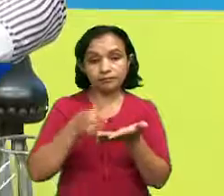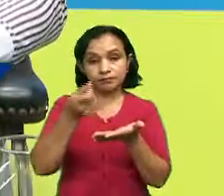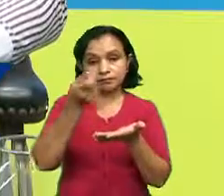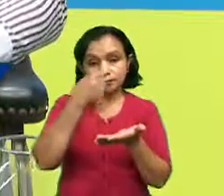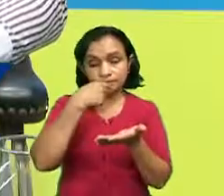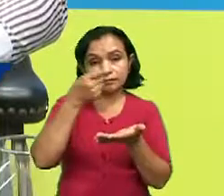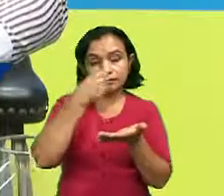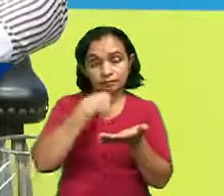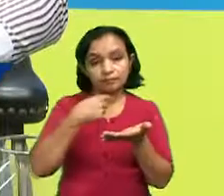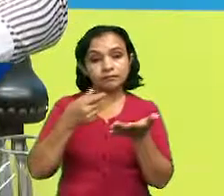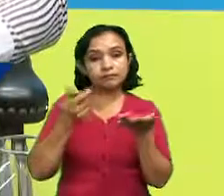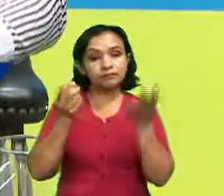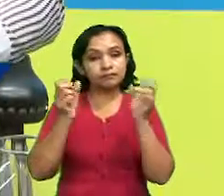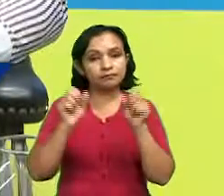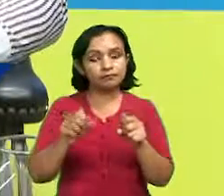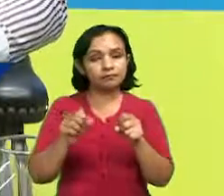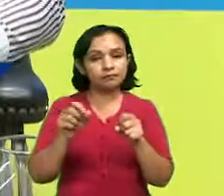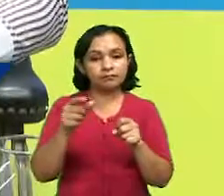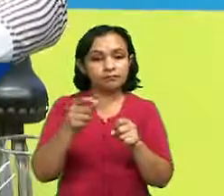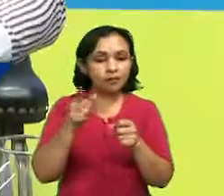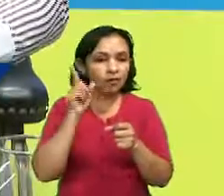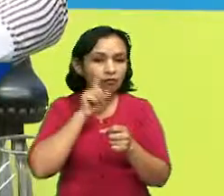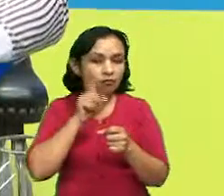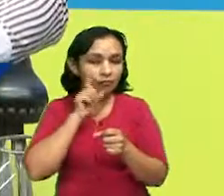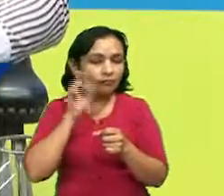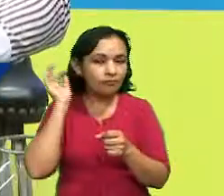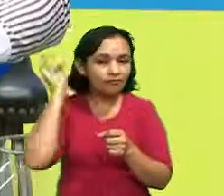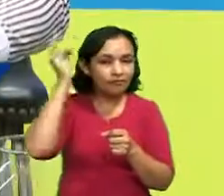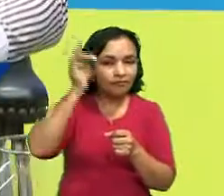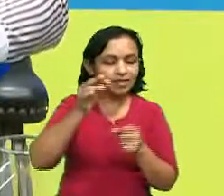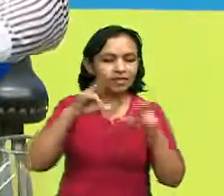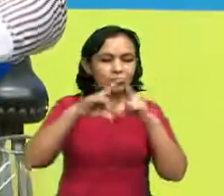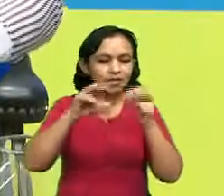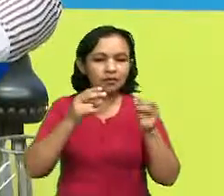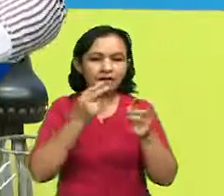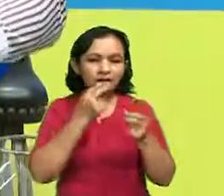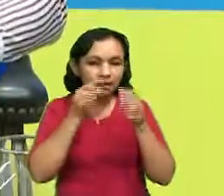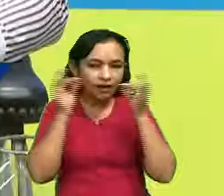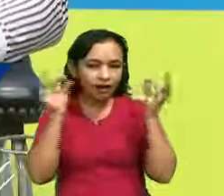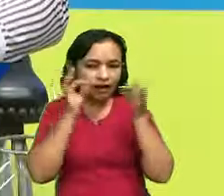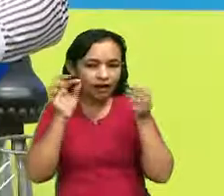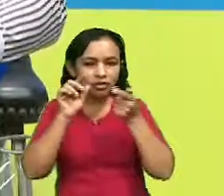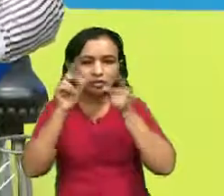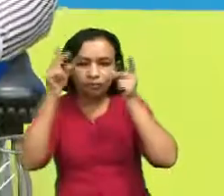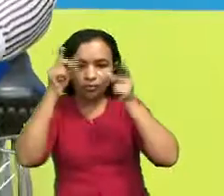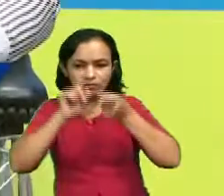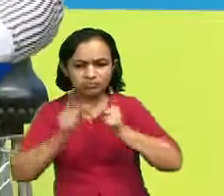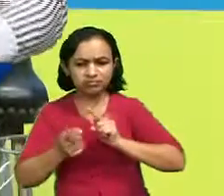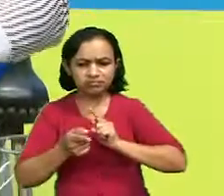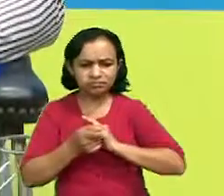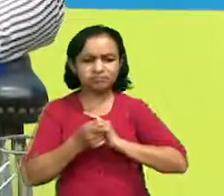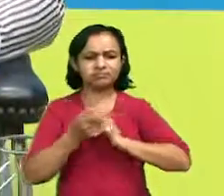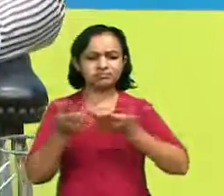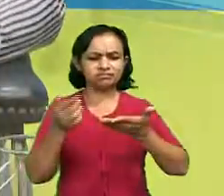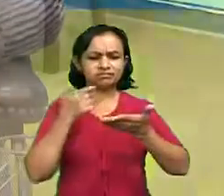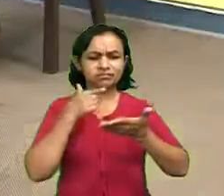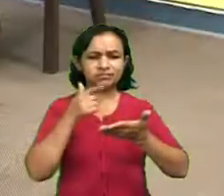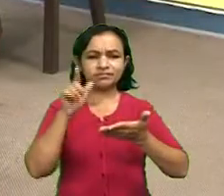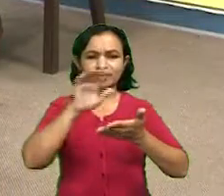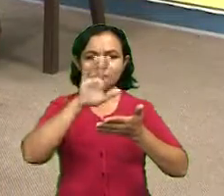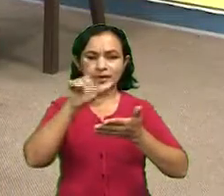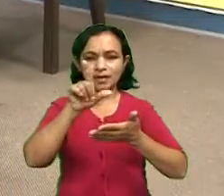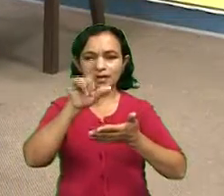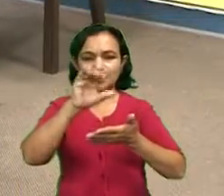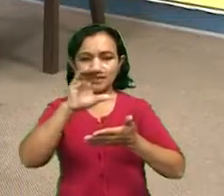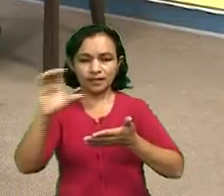la farmacia, no le den gato por liebre, como decimos popularmente. Ese es el trabajo que realiza la licenciada aquí